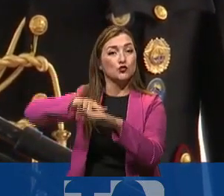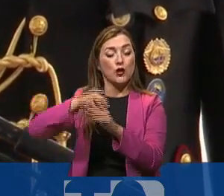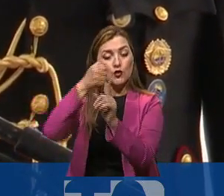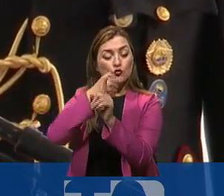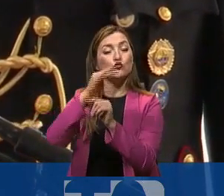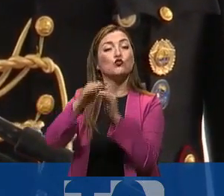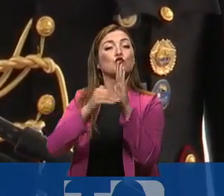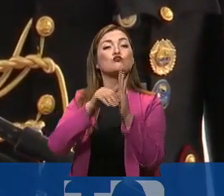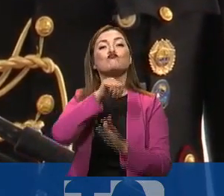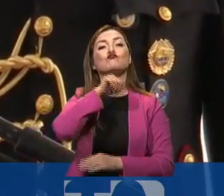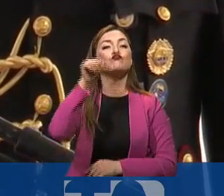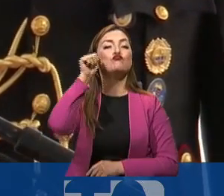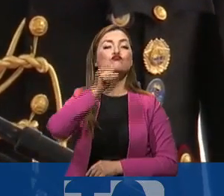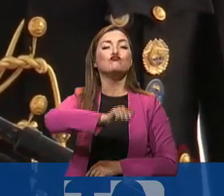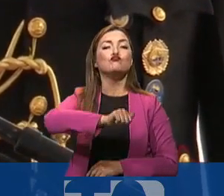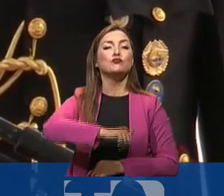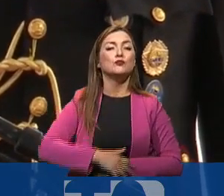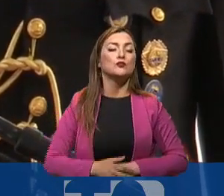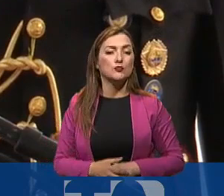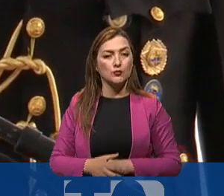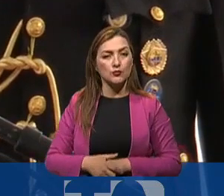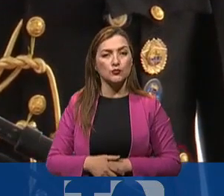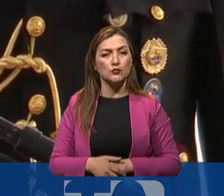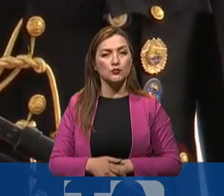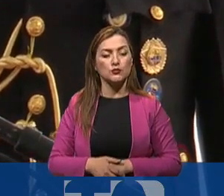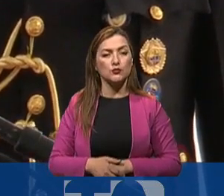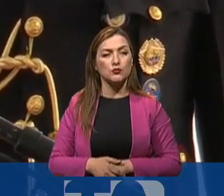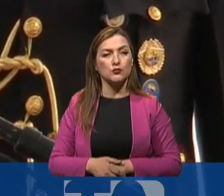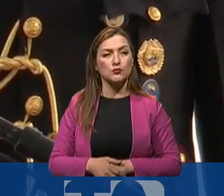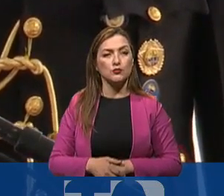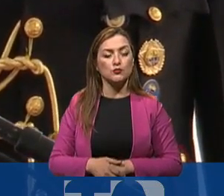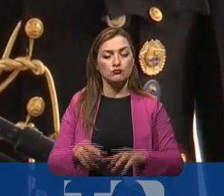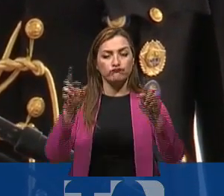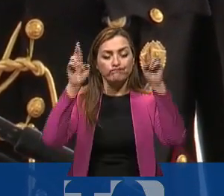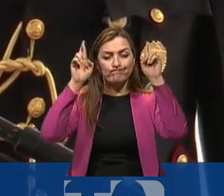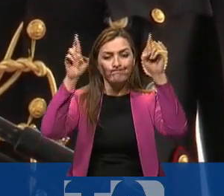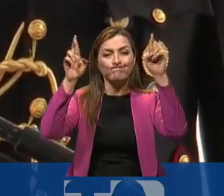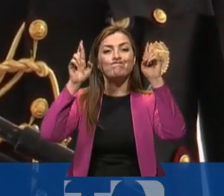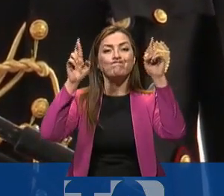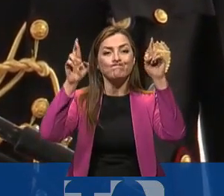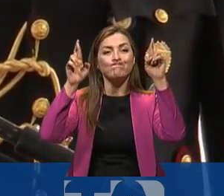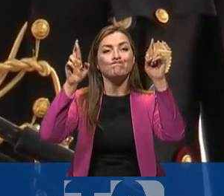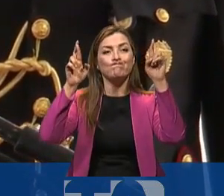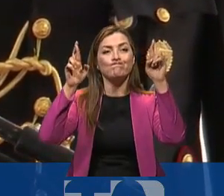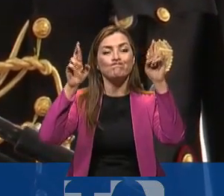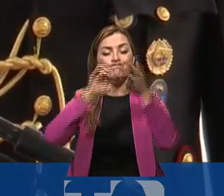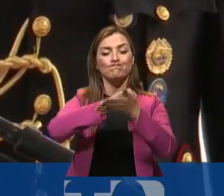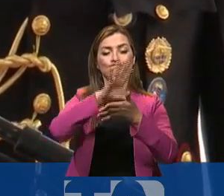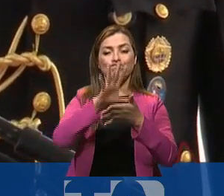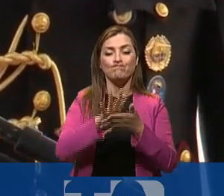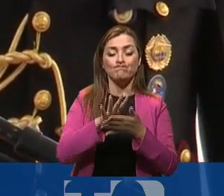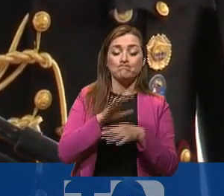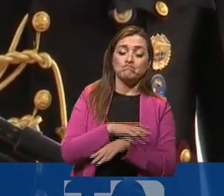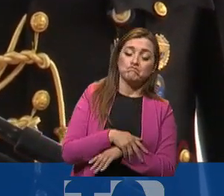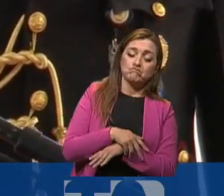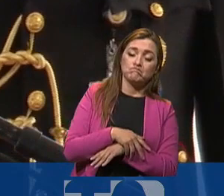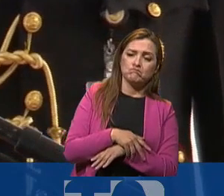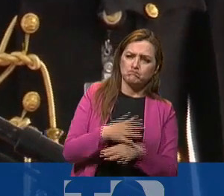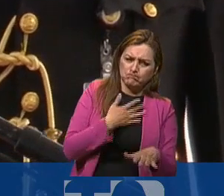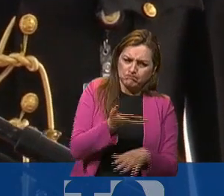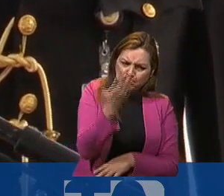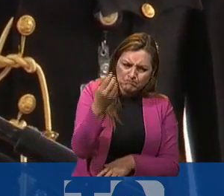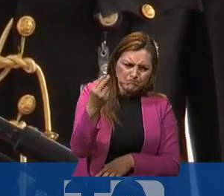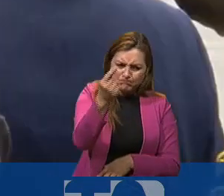lucha contra el crimen organizado. Ojalá despierte la Asamblea y dé